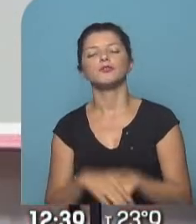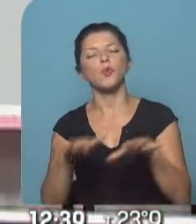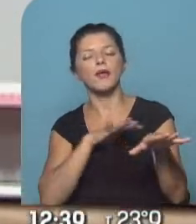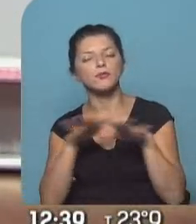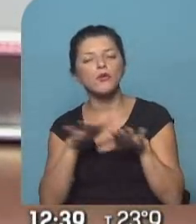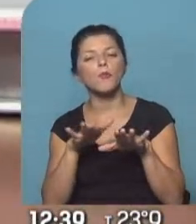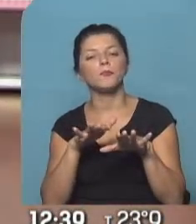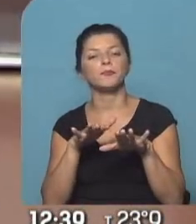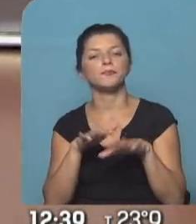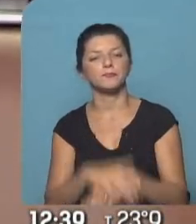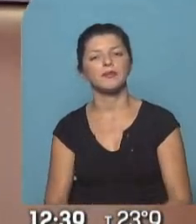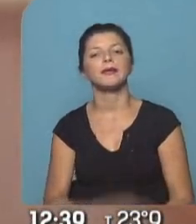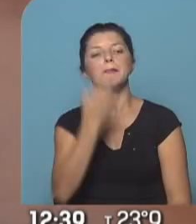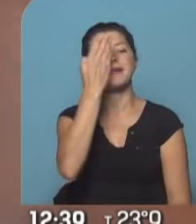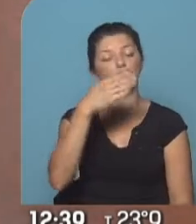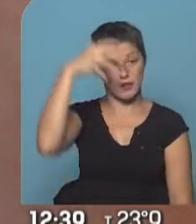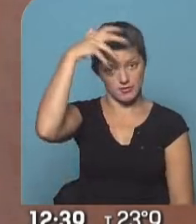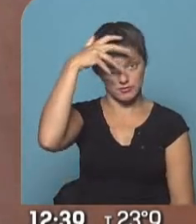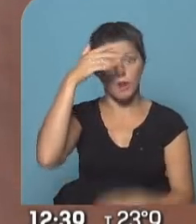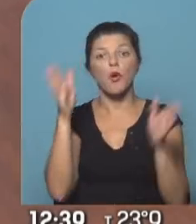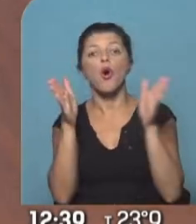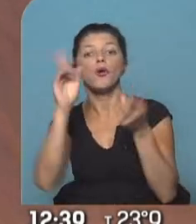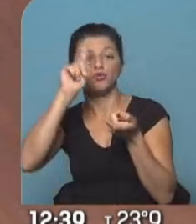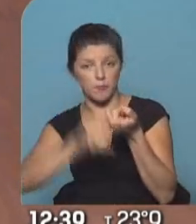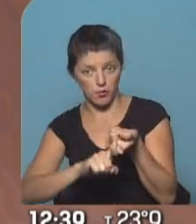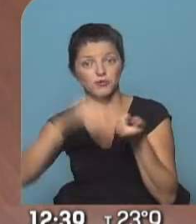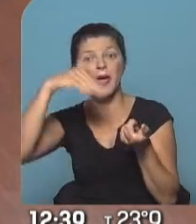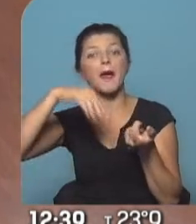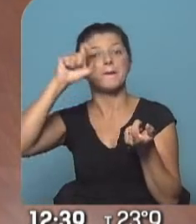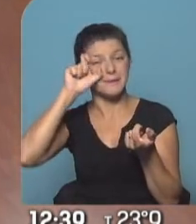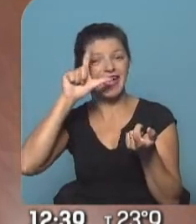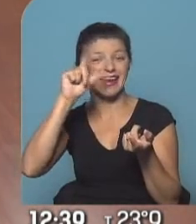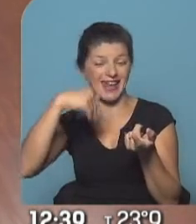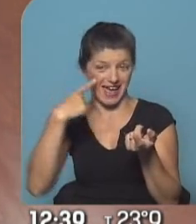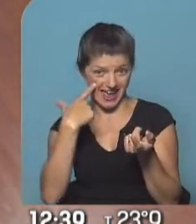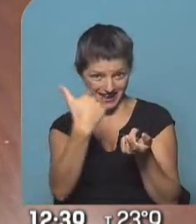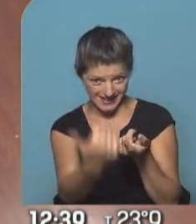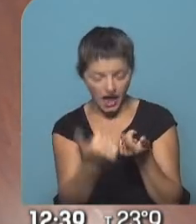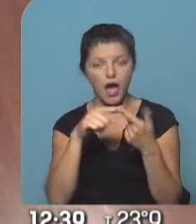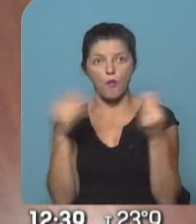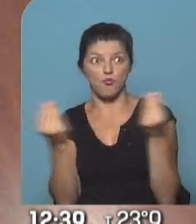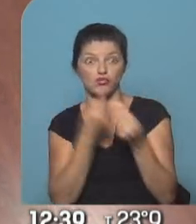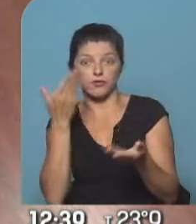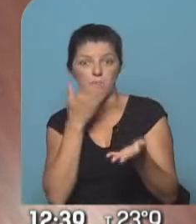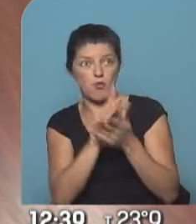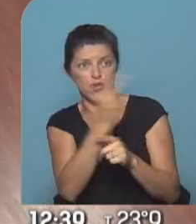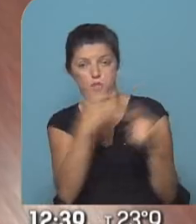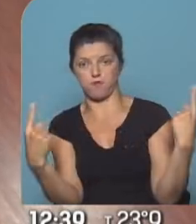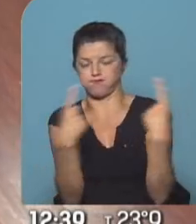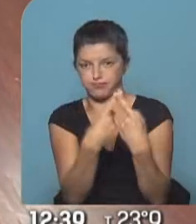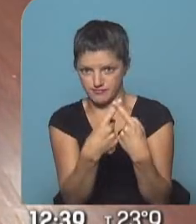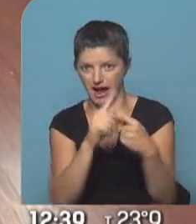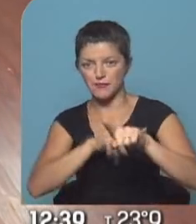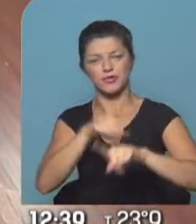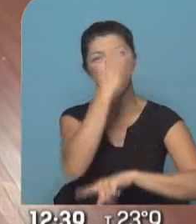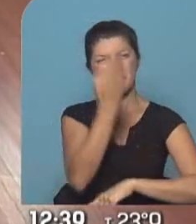la pareja de Donald Trump y Melania el día de la Asunción era algo que francamente se habló mucho. En este libro lo que se dice es que